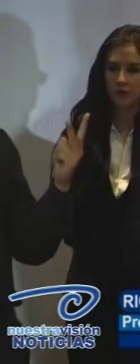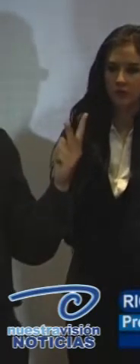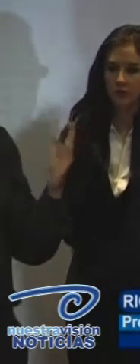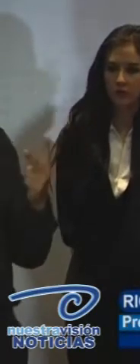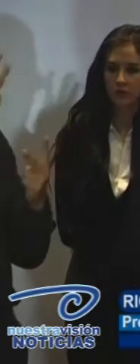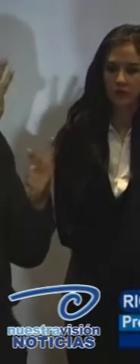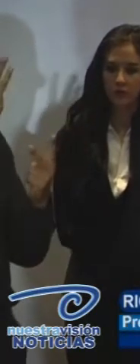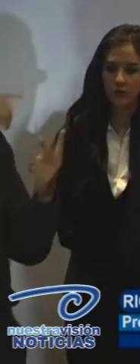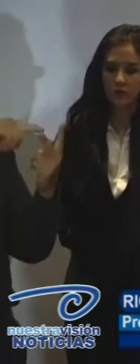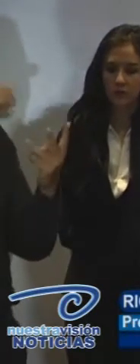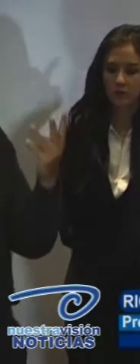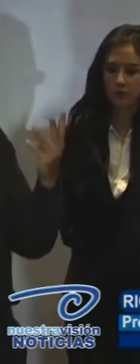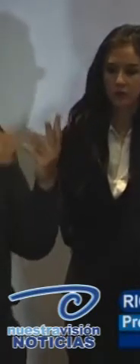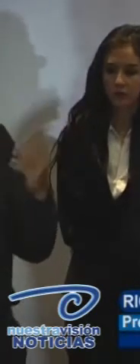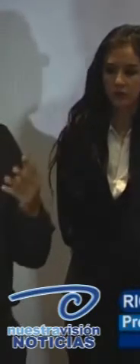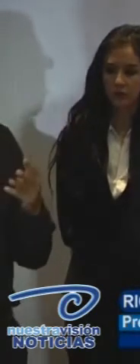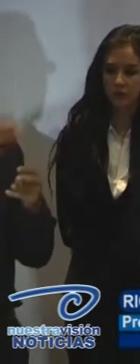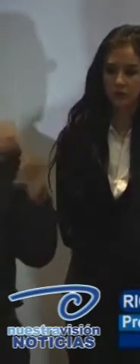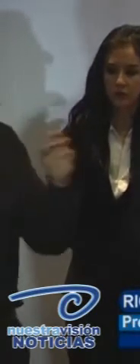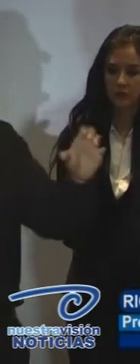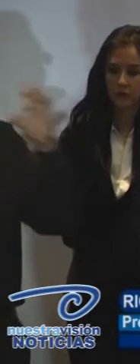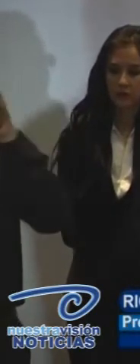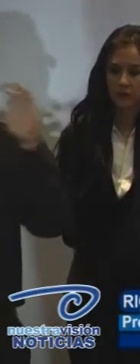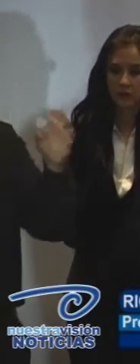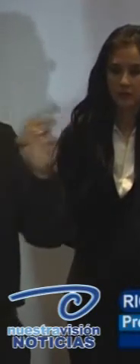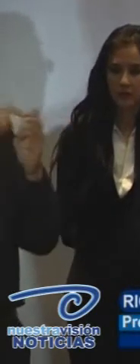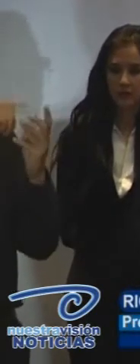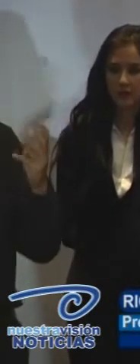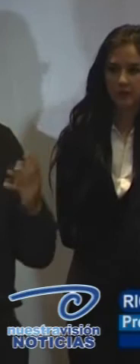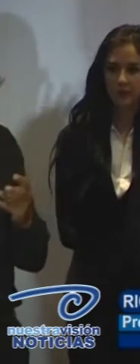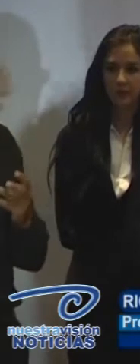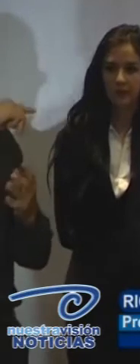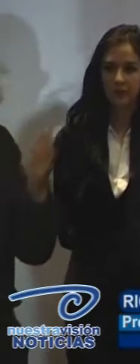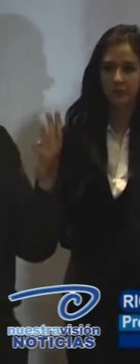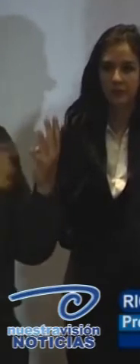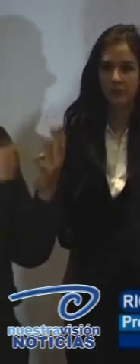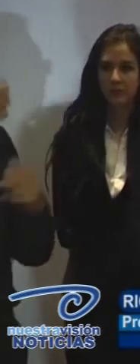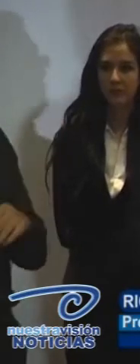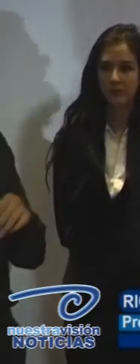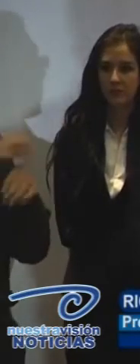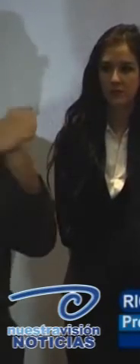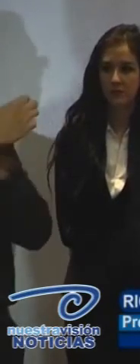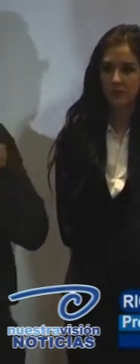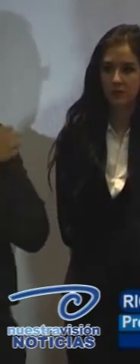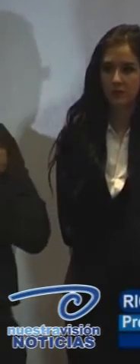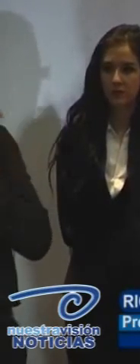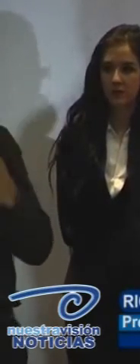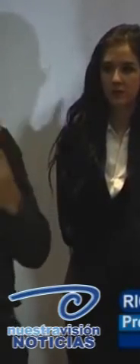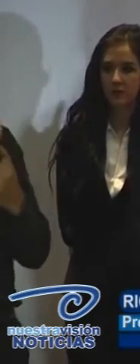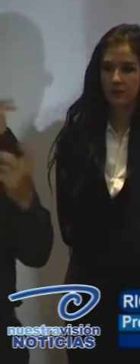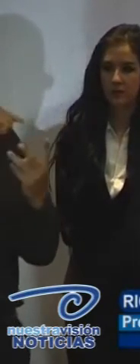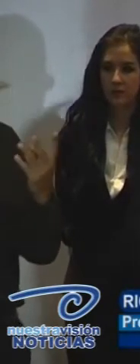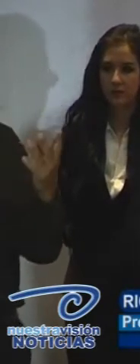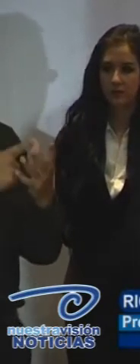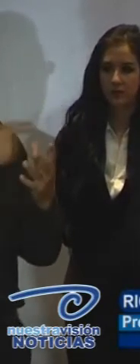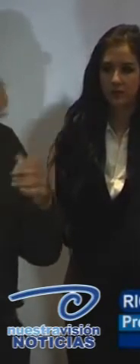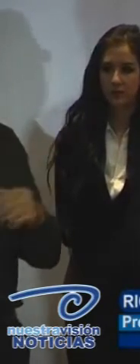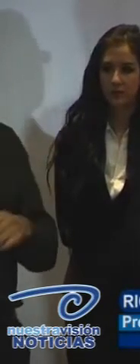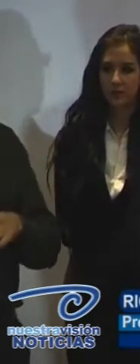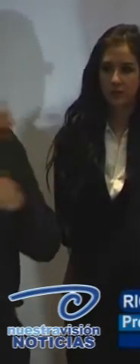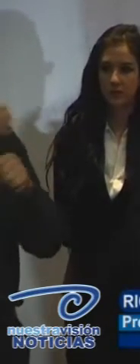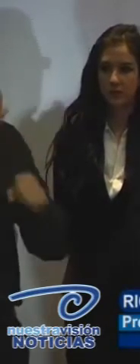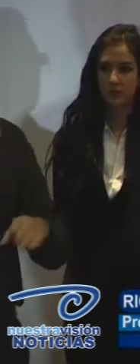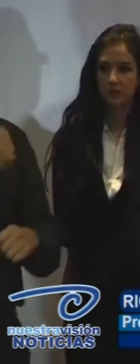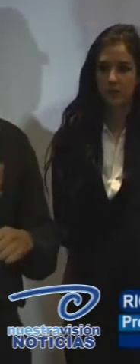de Seguridad Pública, 3, Secretaría de Comunicaciones y Obras Públicas 3, Secretaría de Educación en el Estado 1, Secretaría de Salud